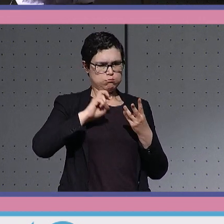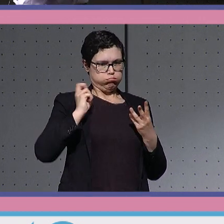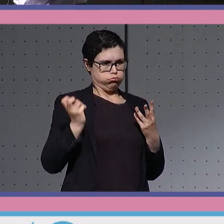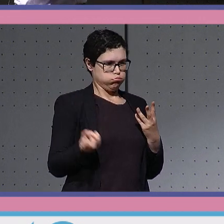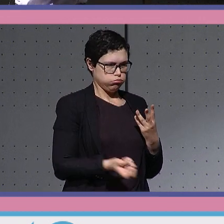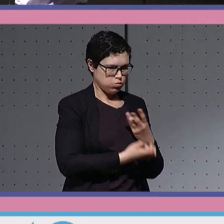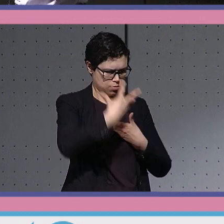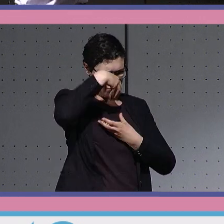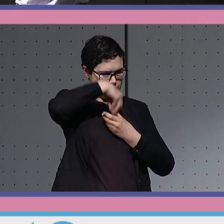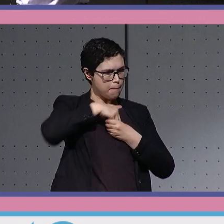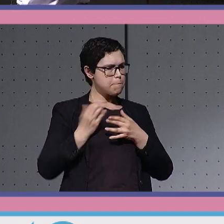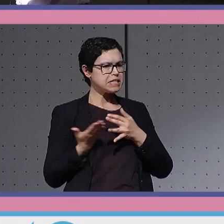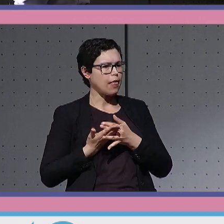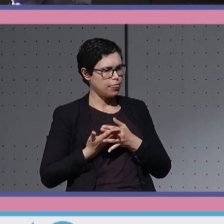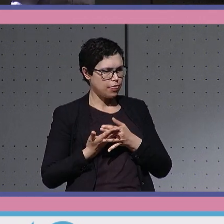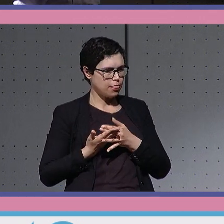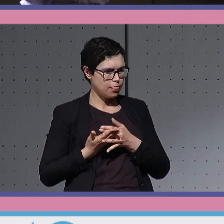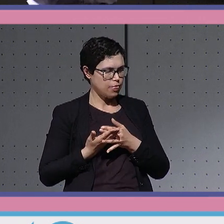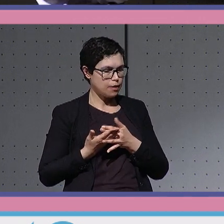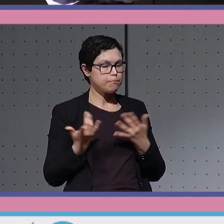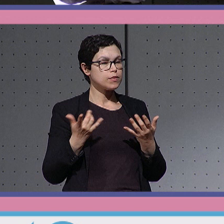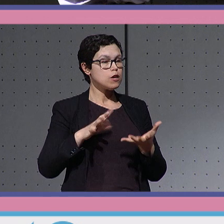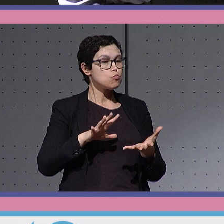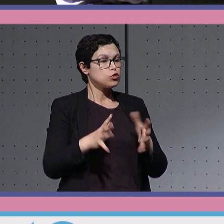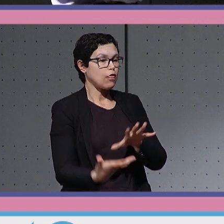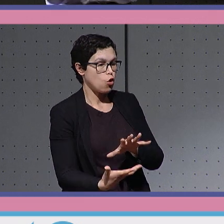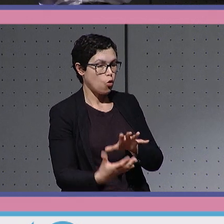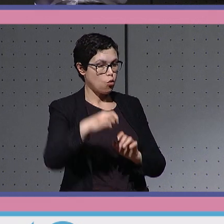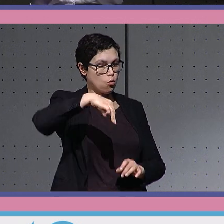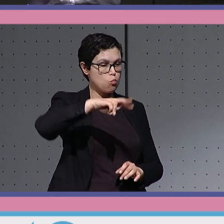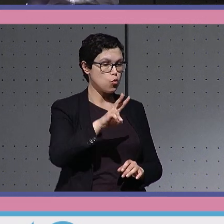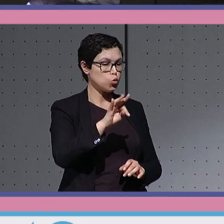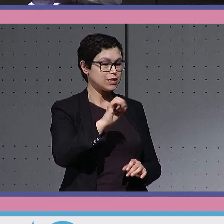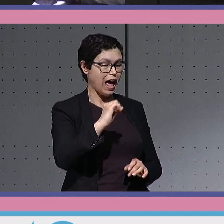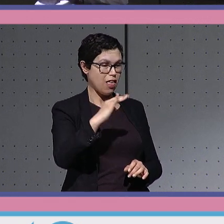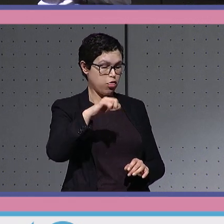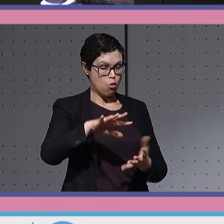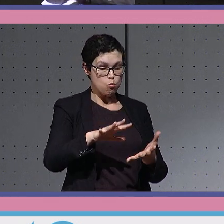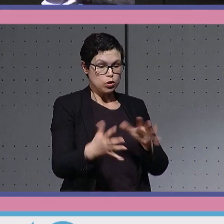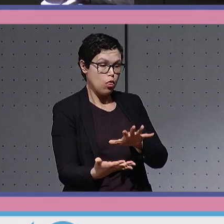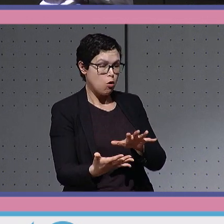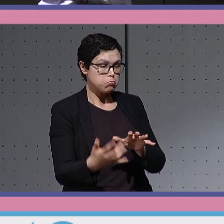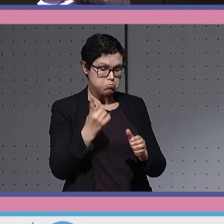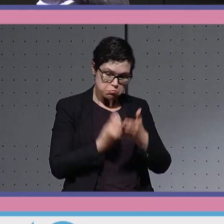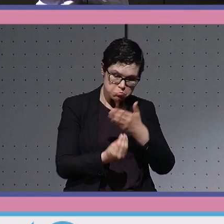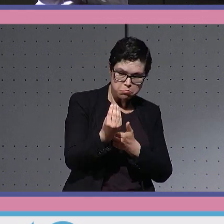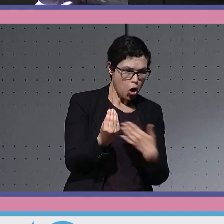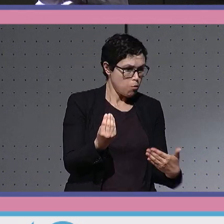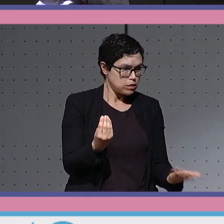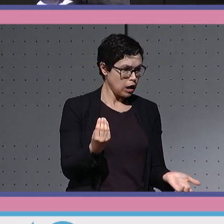Y la mutación, cuando se produce, a veces no pasa nada. A veces cambia la letra y no cambia la